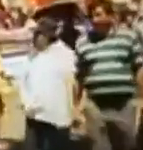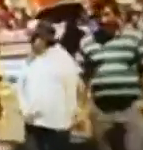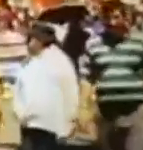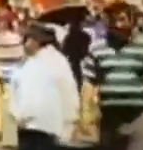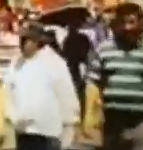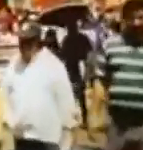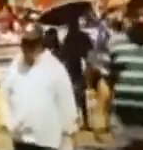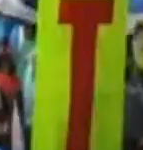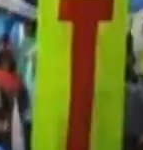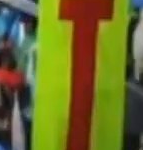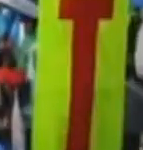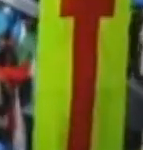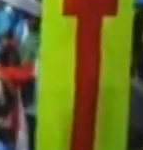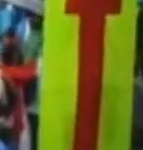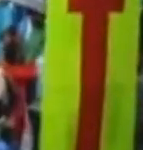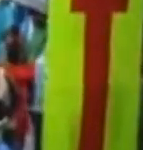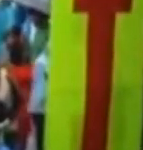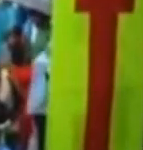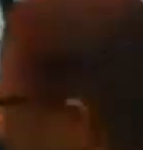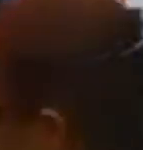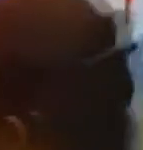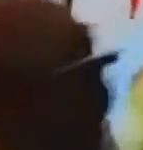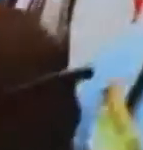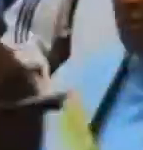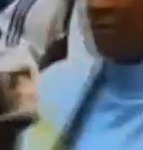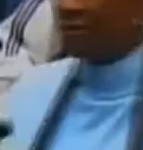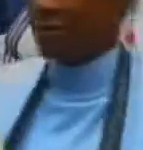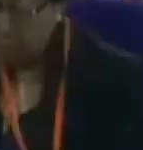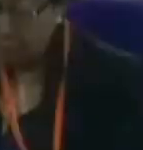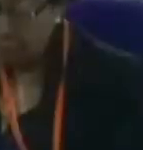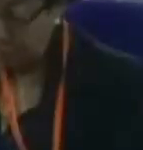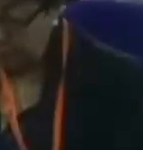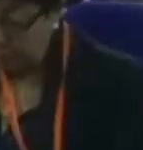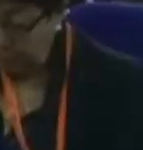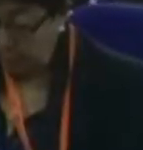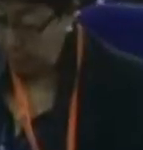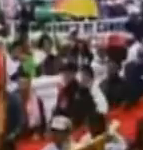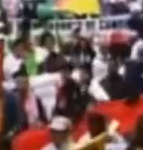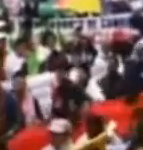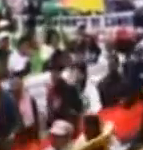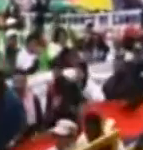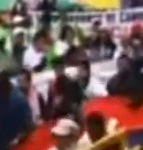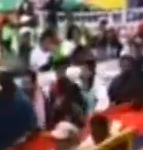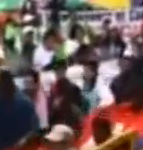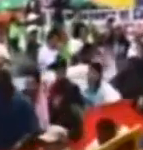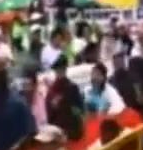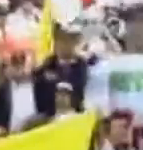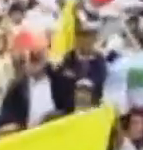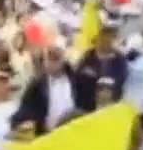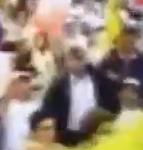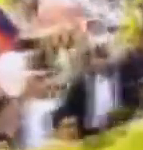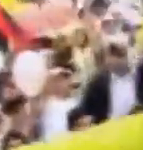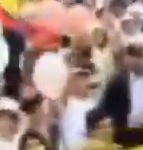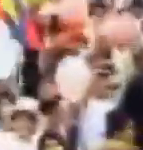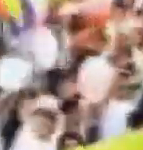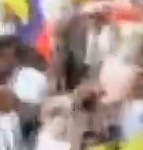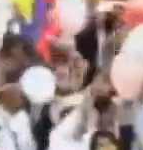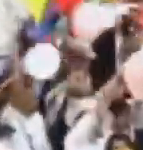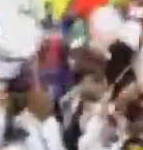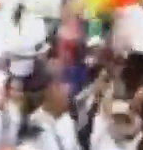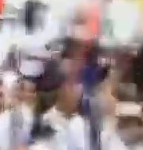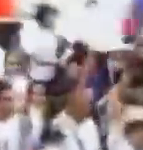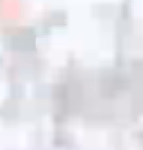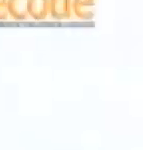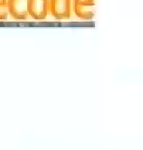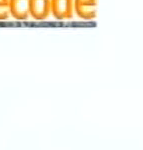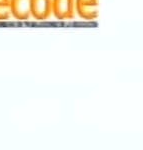y la violencia. Es momento de reconocer su verdadero valor y dejar en claro que sus conquistas no justifican ningún tipo de violencia en su contra. Porque